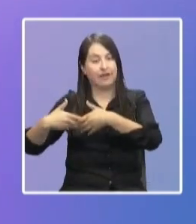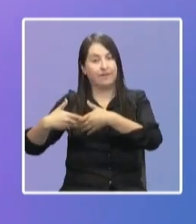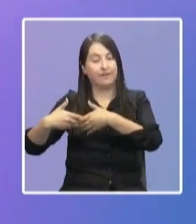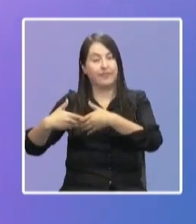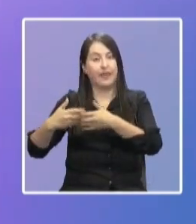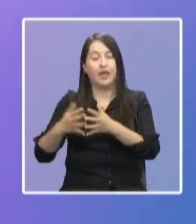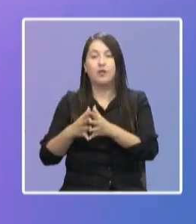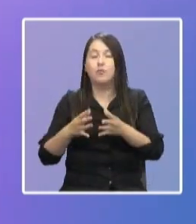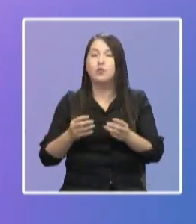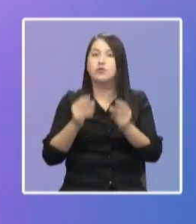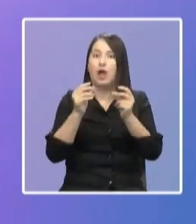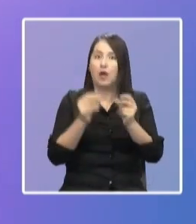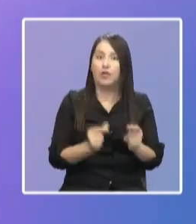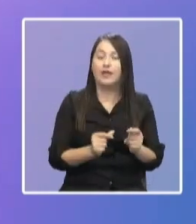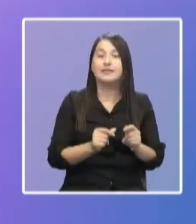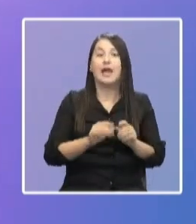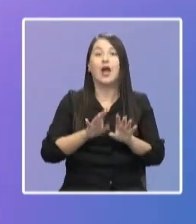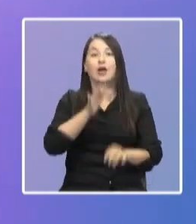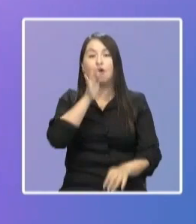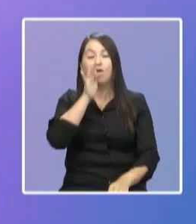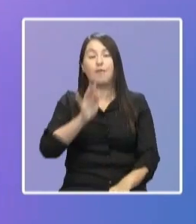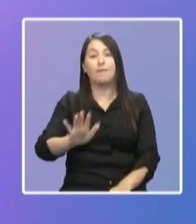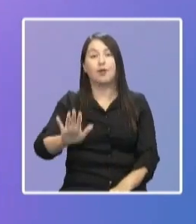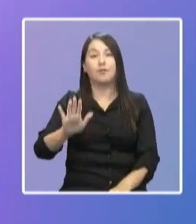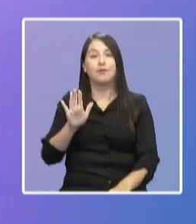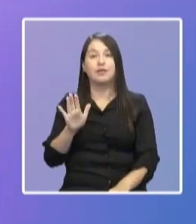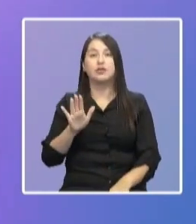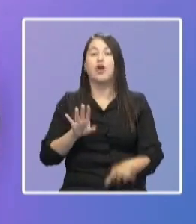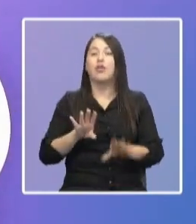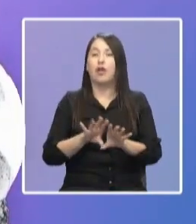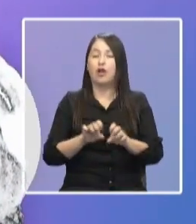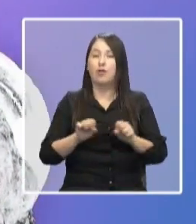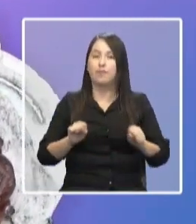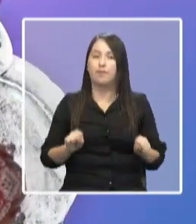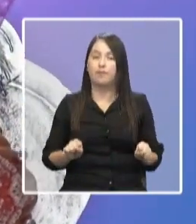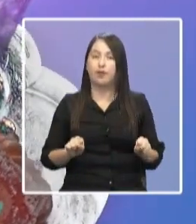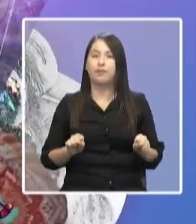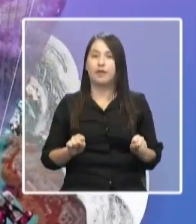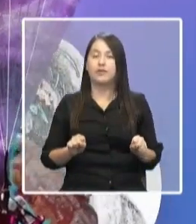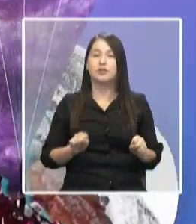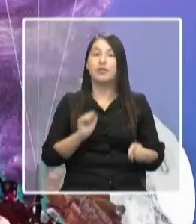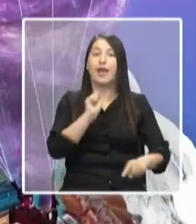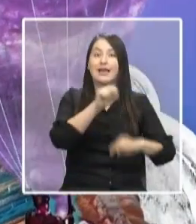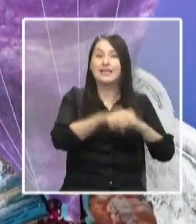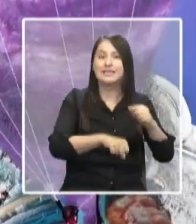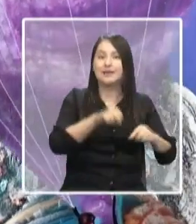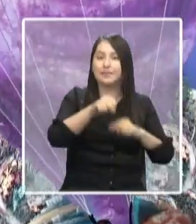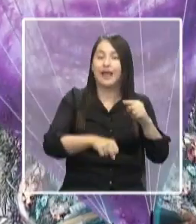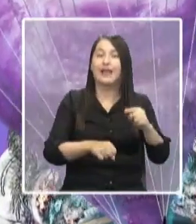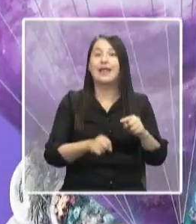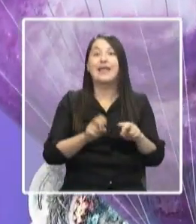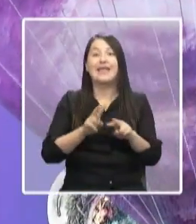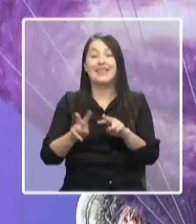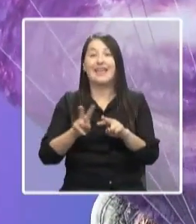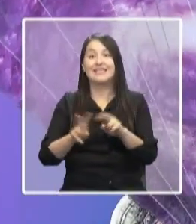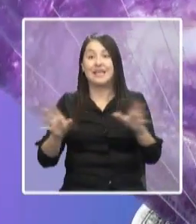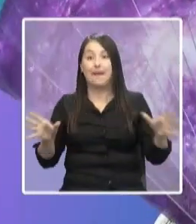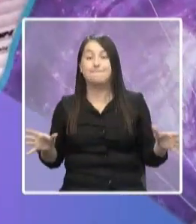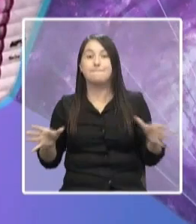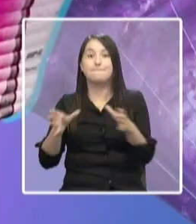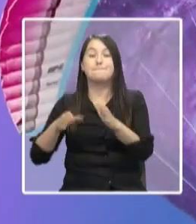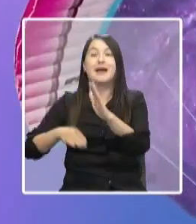mucha audacia y compromiso, de capacidad de persuasión y de generar mayorías en